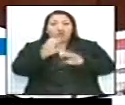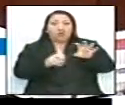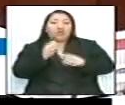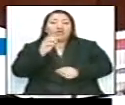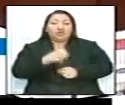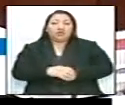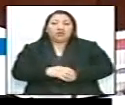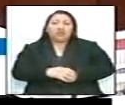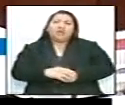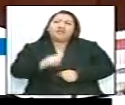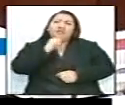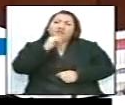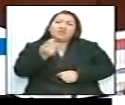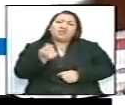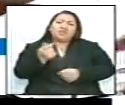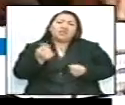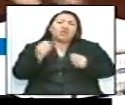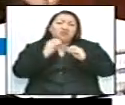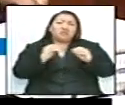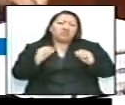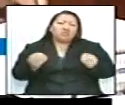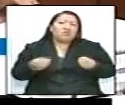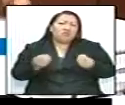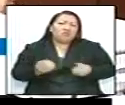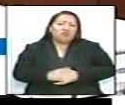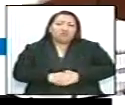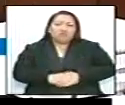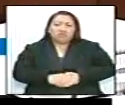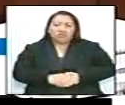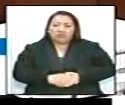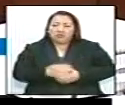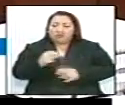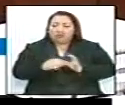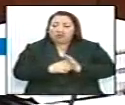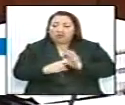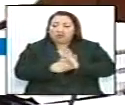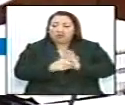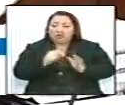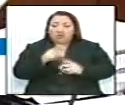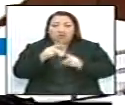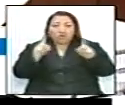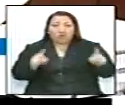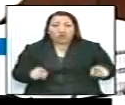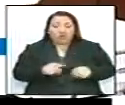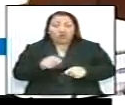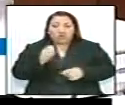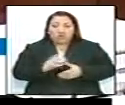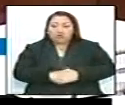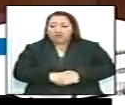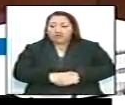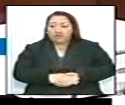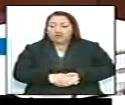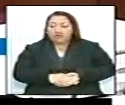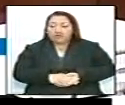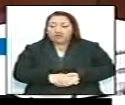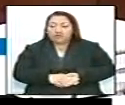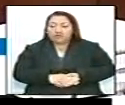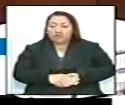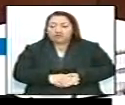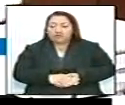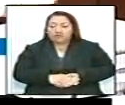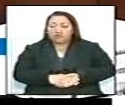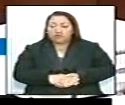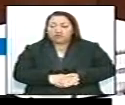dice, falta definir la fecha de convocatoria. Y en el proyecto de ley hay un cuadrito, doctor Icona Postigo,